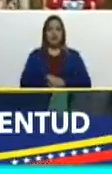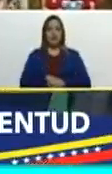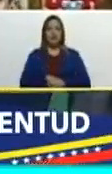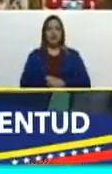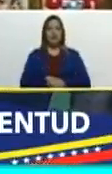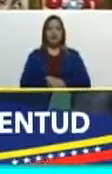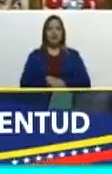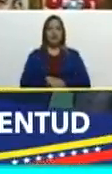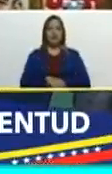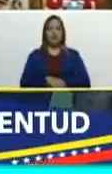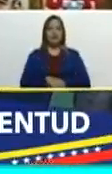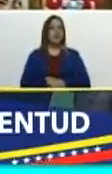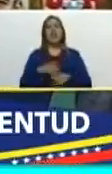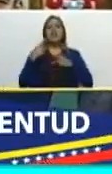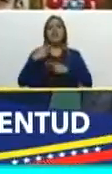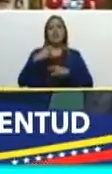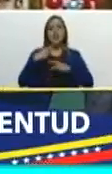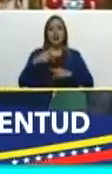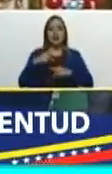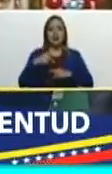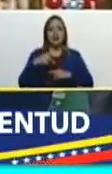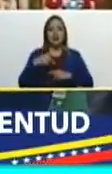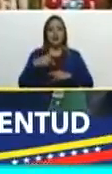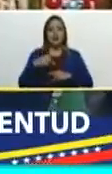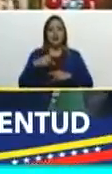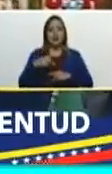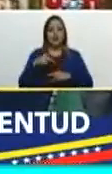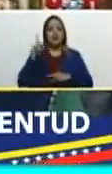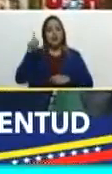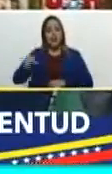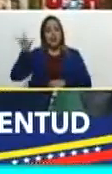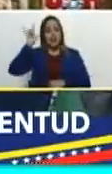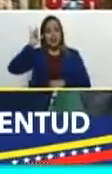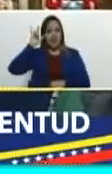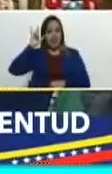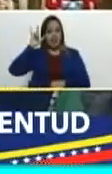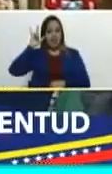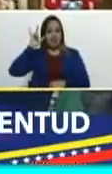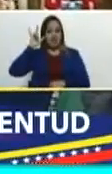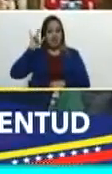Bueno, TikTok, en Instagram,